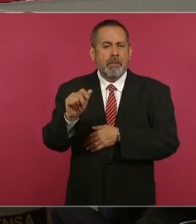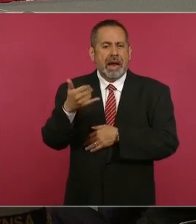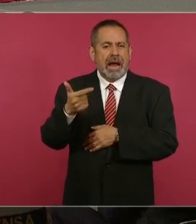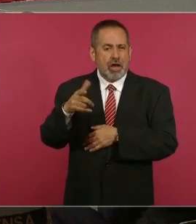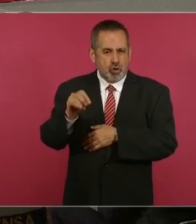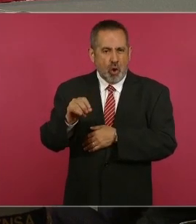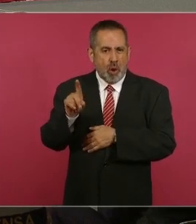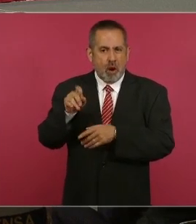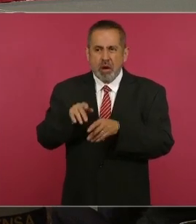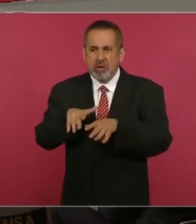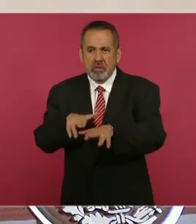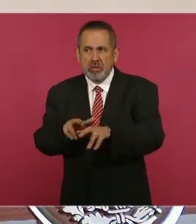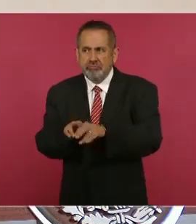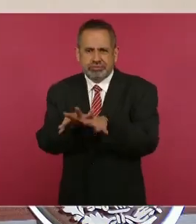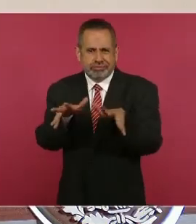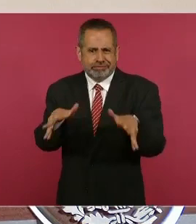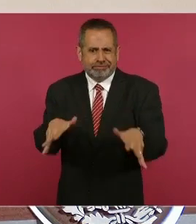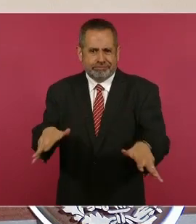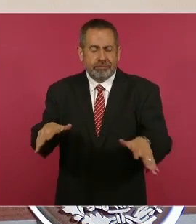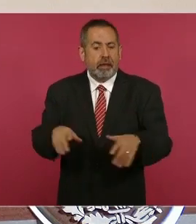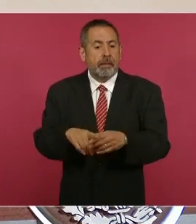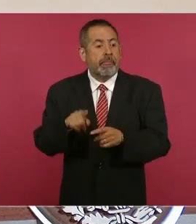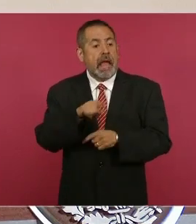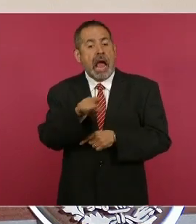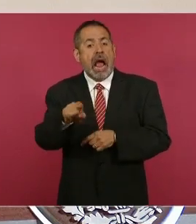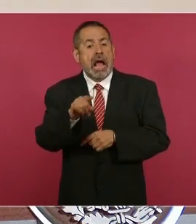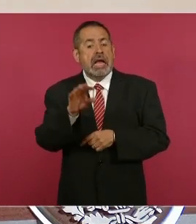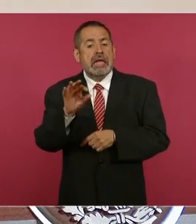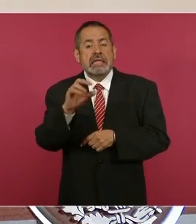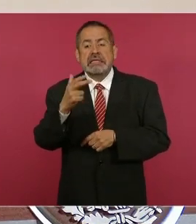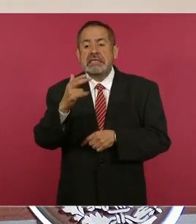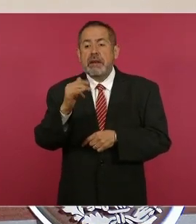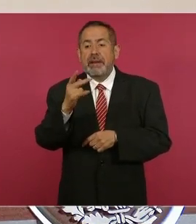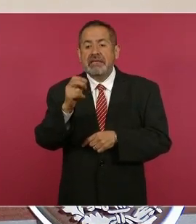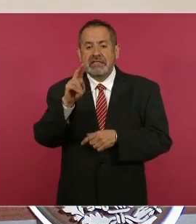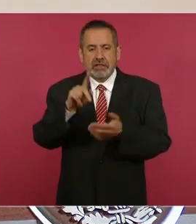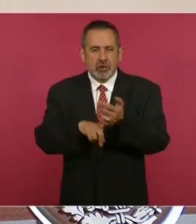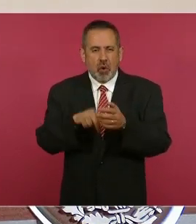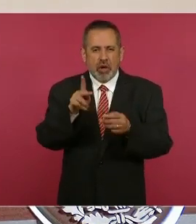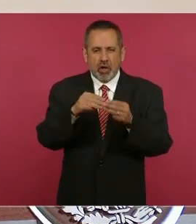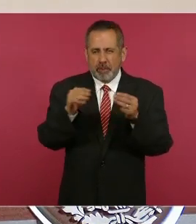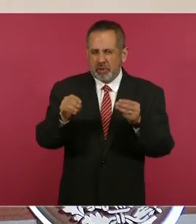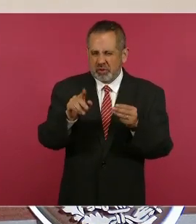carretera Chilpancingo-Acapulco, en el kilómetro